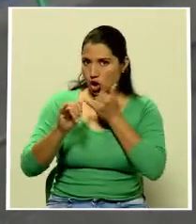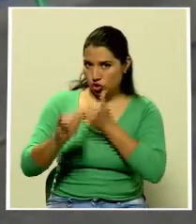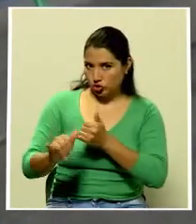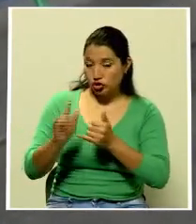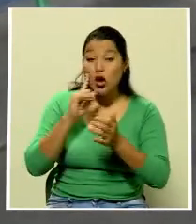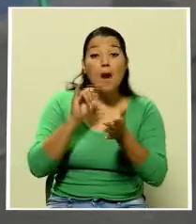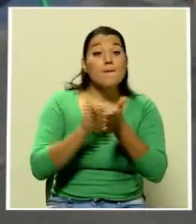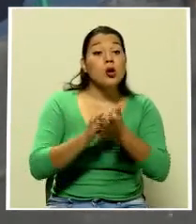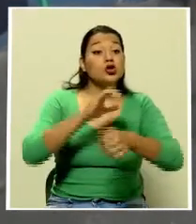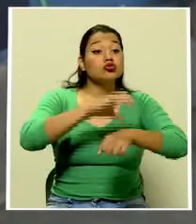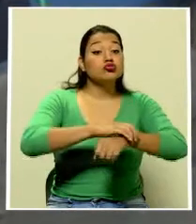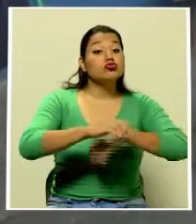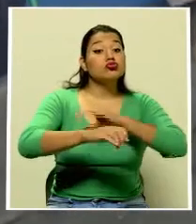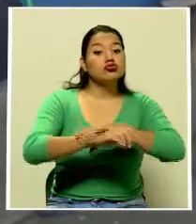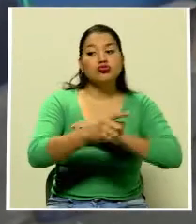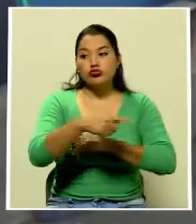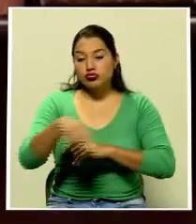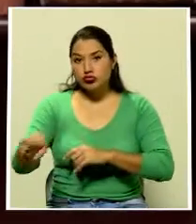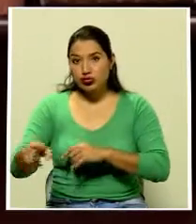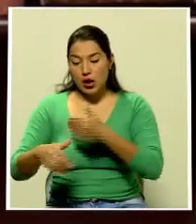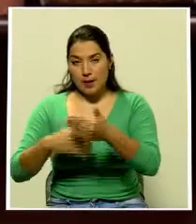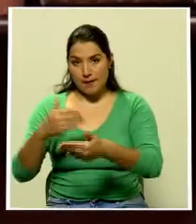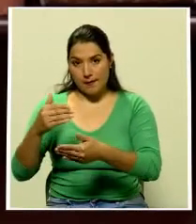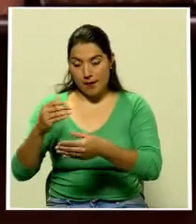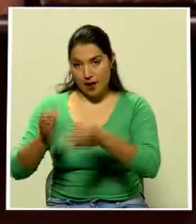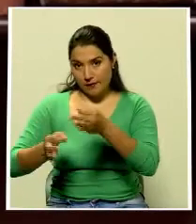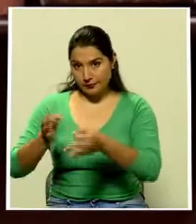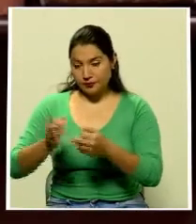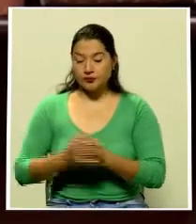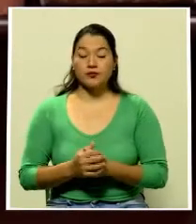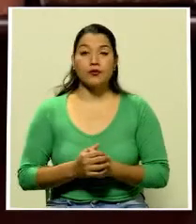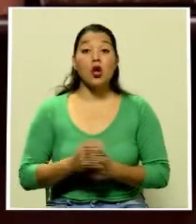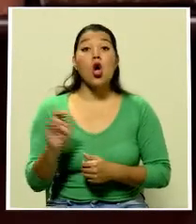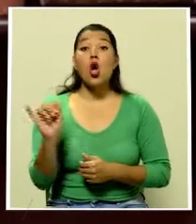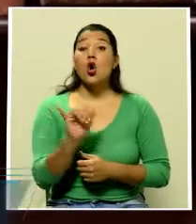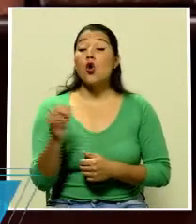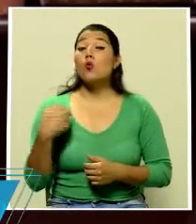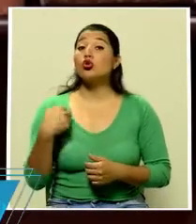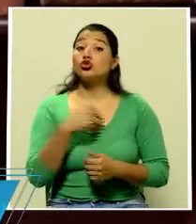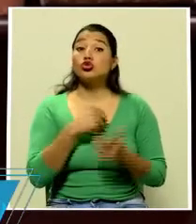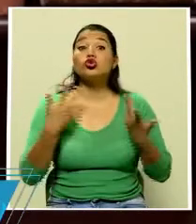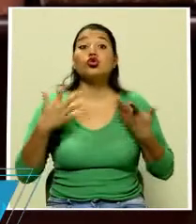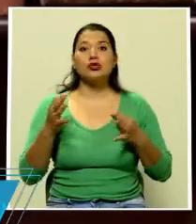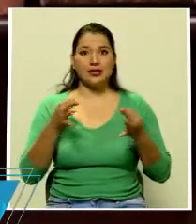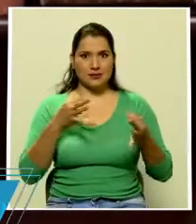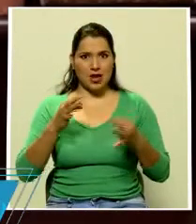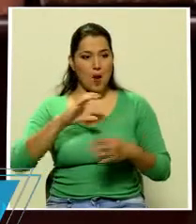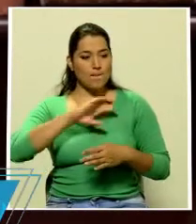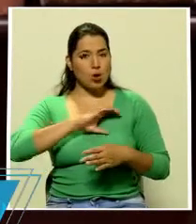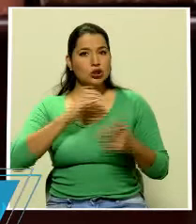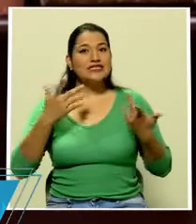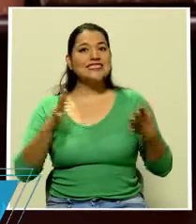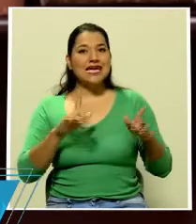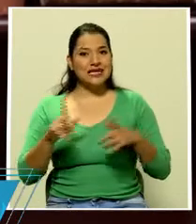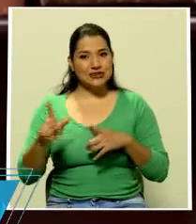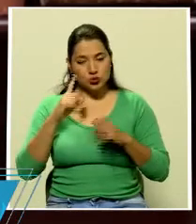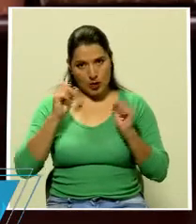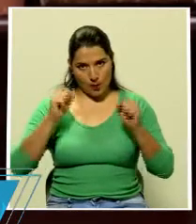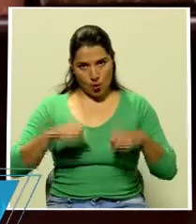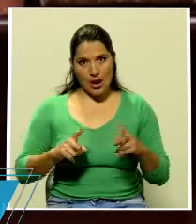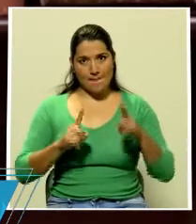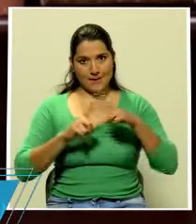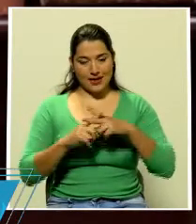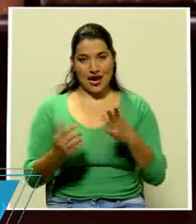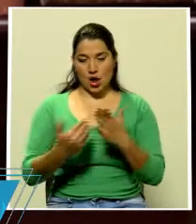a la fiscalía en flagrancia. Como habíamos adelantado, nuestros oficiales estaban listos para la aplicación de la nueva ley contra el acoso